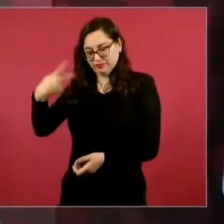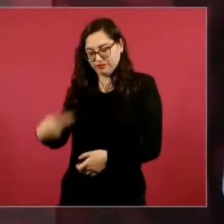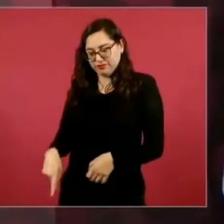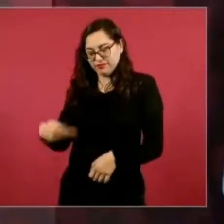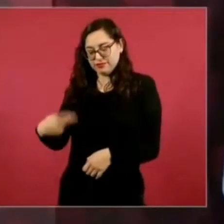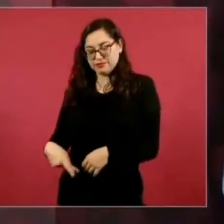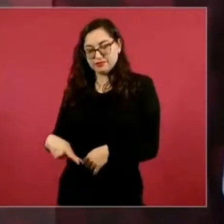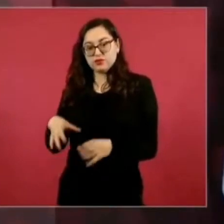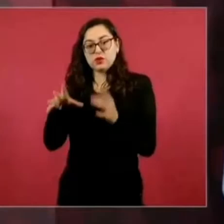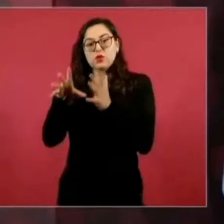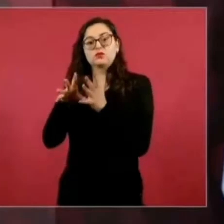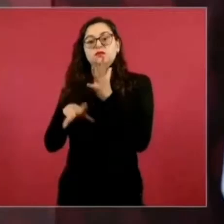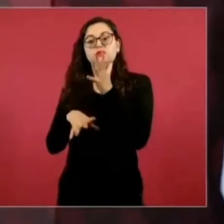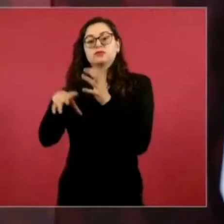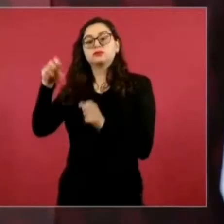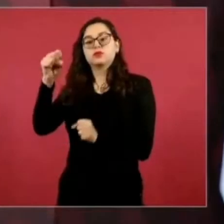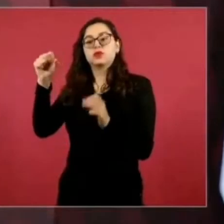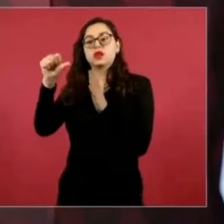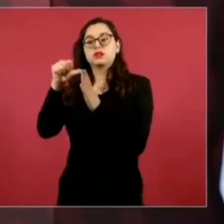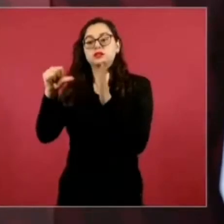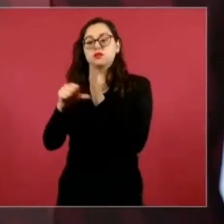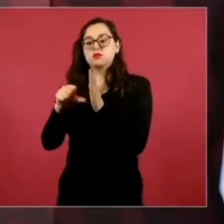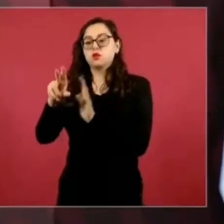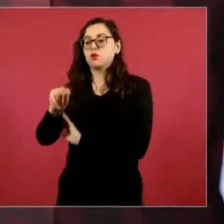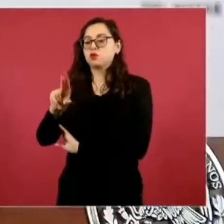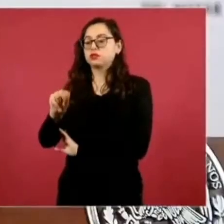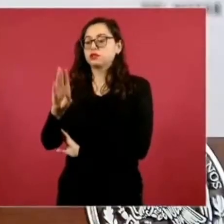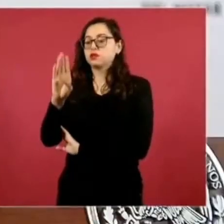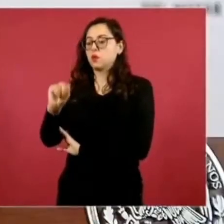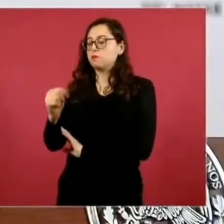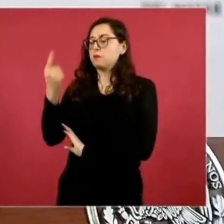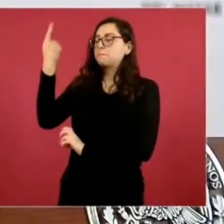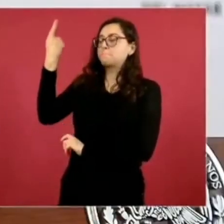artículo 89 de nuestra Constitución.